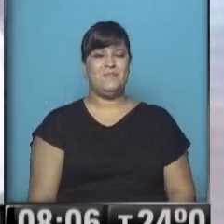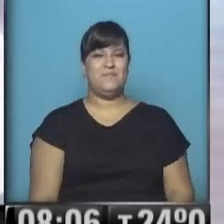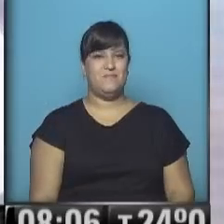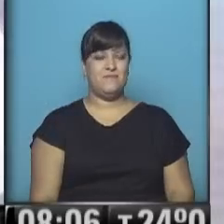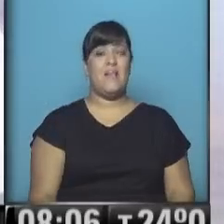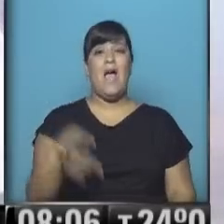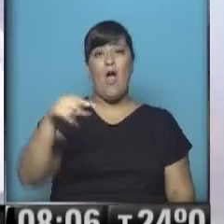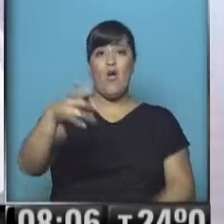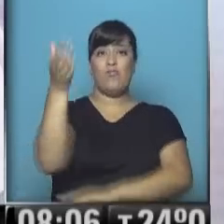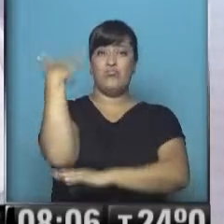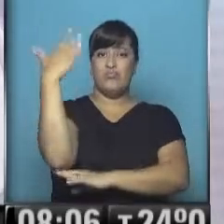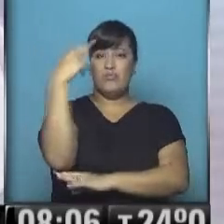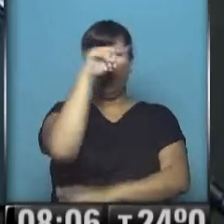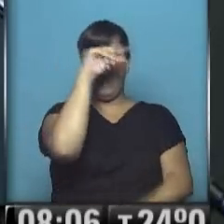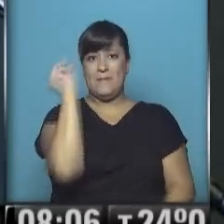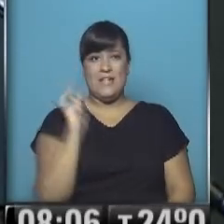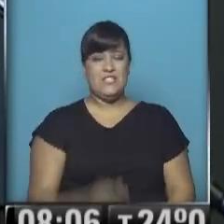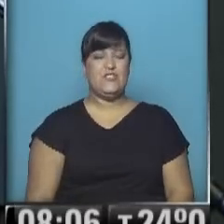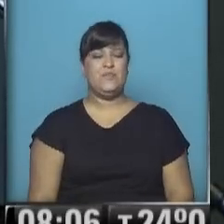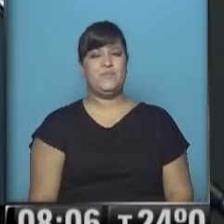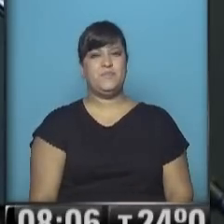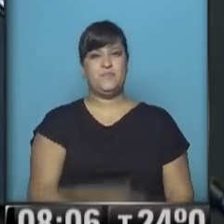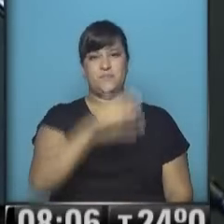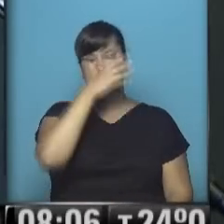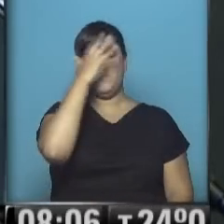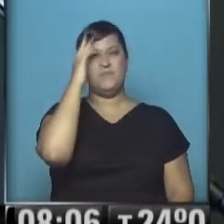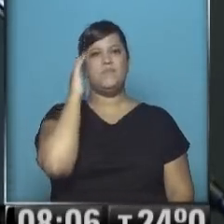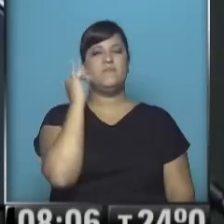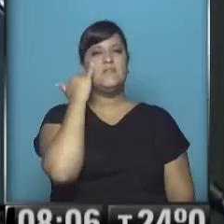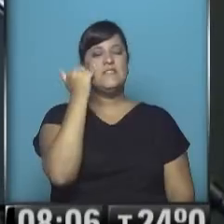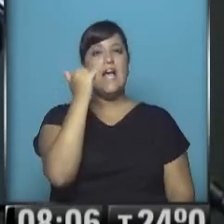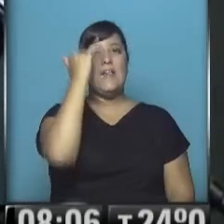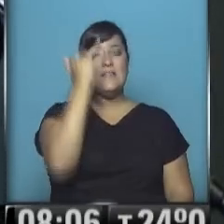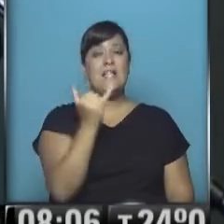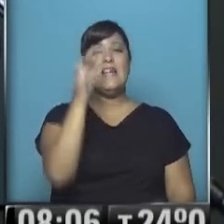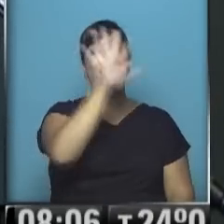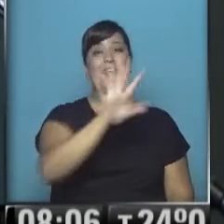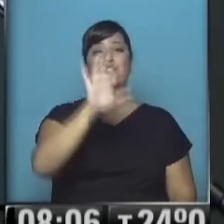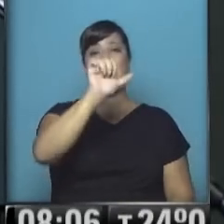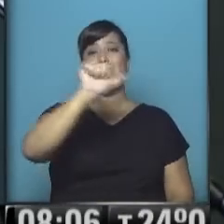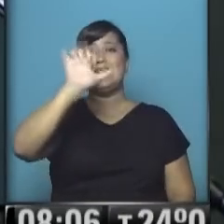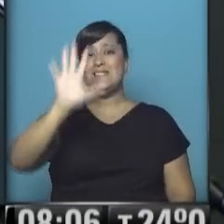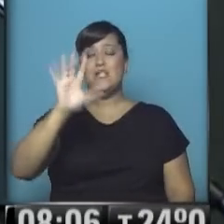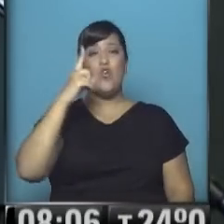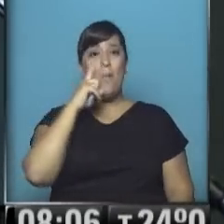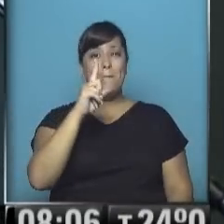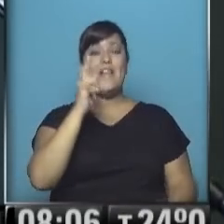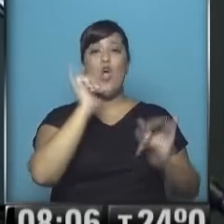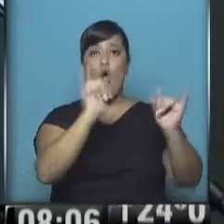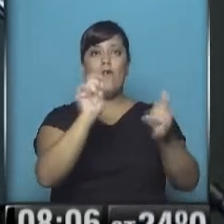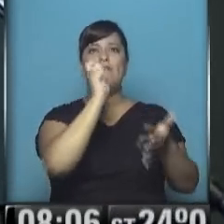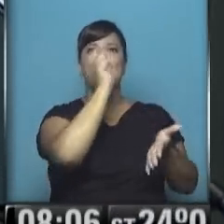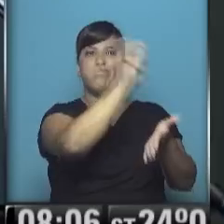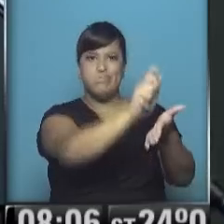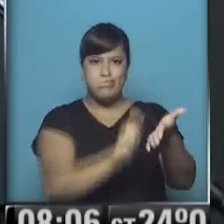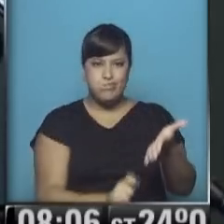Vamos a escuchar al jefe de gabinete a esta hora. Ya tiene 565.000 jóvenes inscriptos.